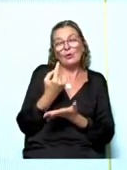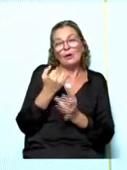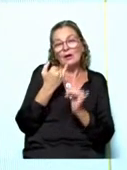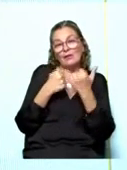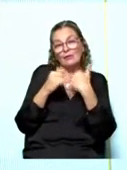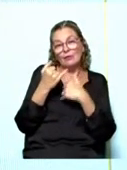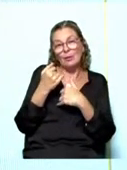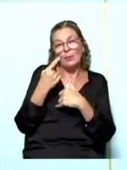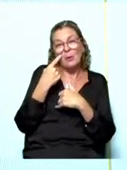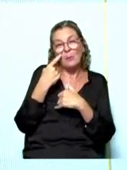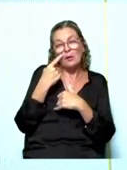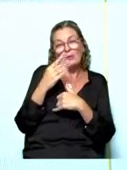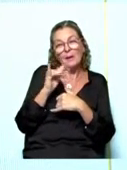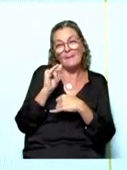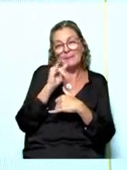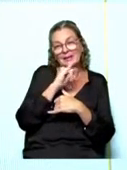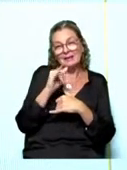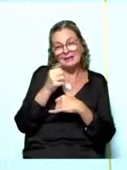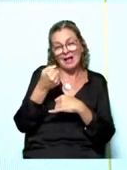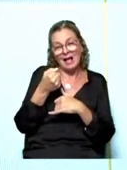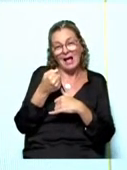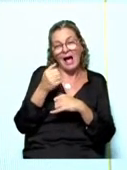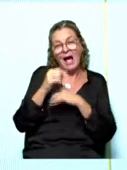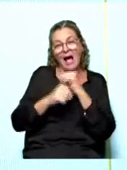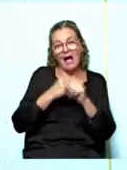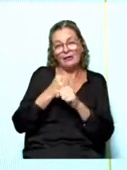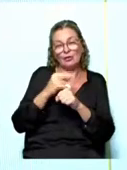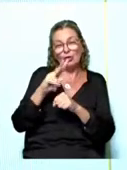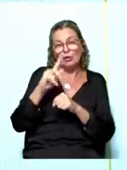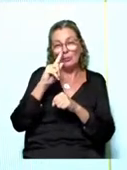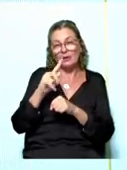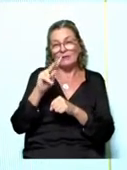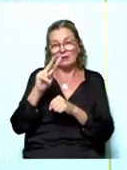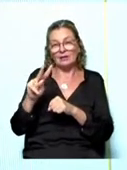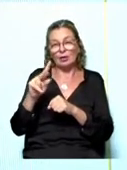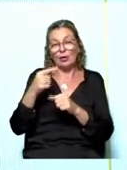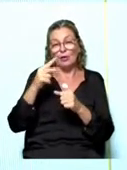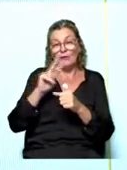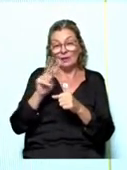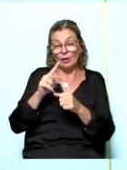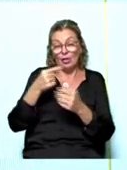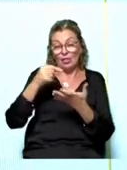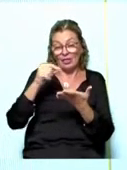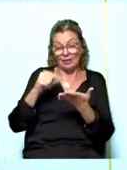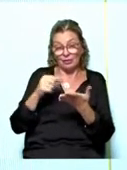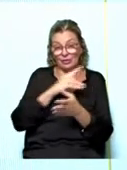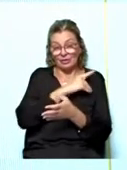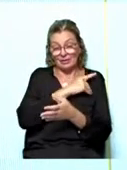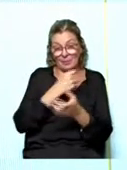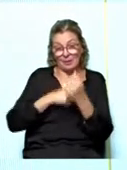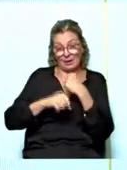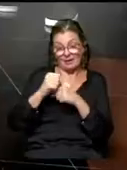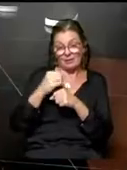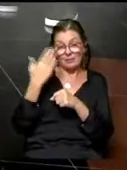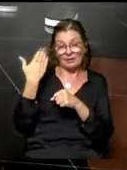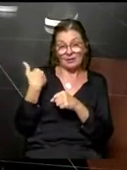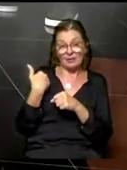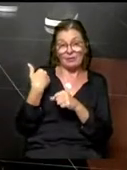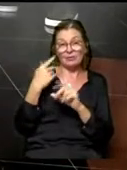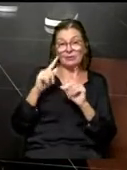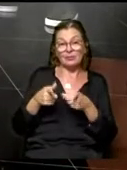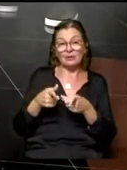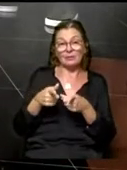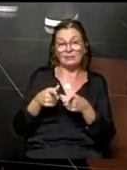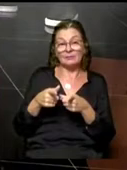de las pruebas PISA de 2022, que se publicaron los datos en diciembre del año pasado, de